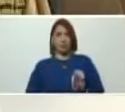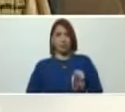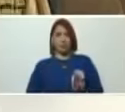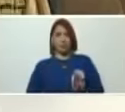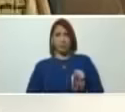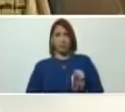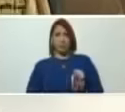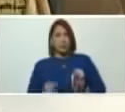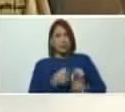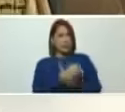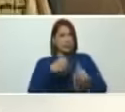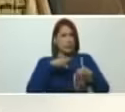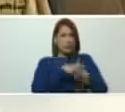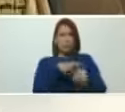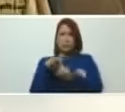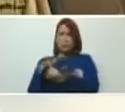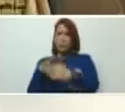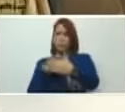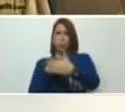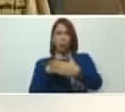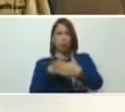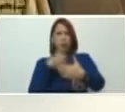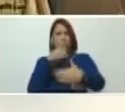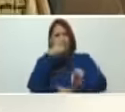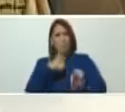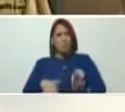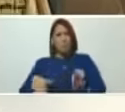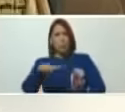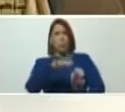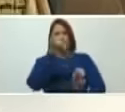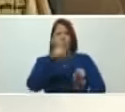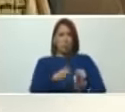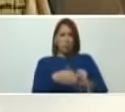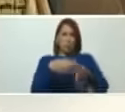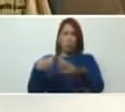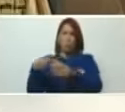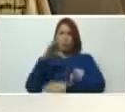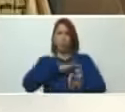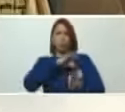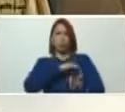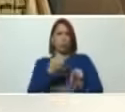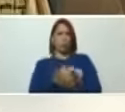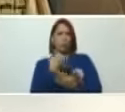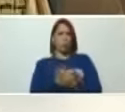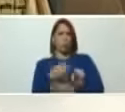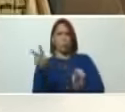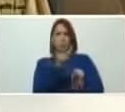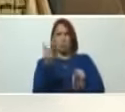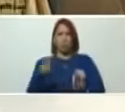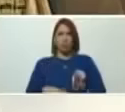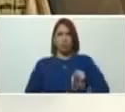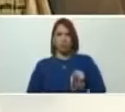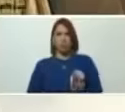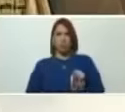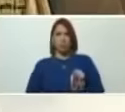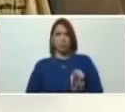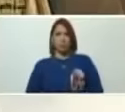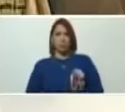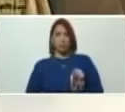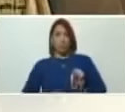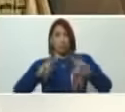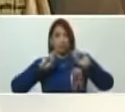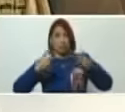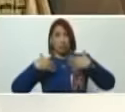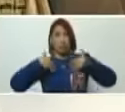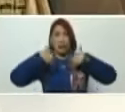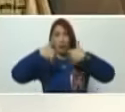tortura contra el cuerpo social y económico de Venezuela. Están los temas de